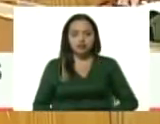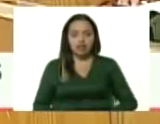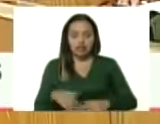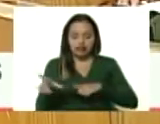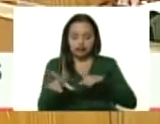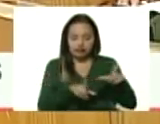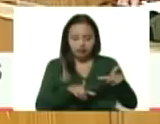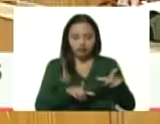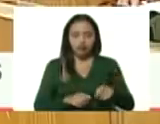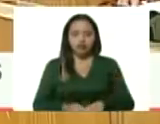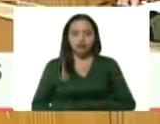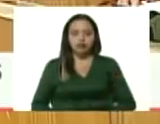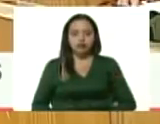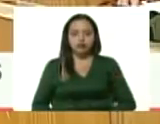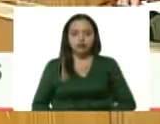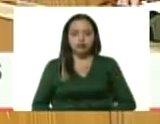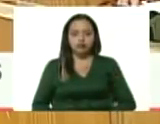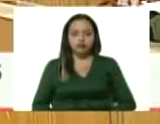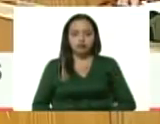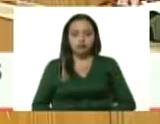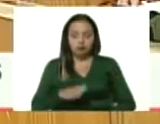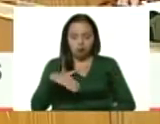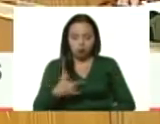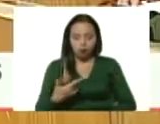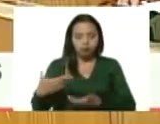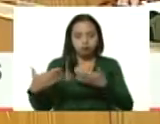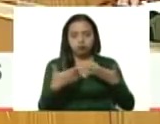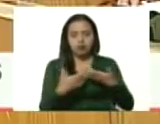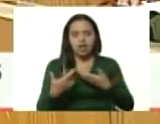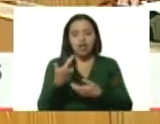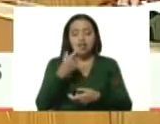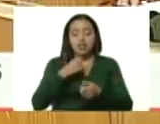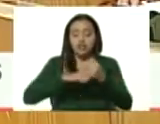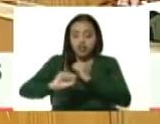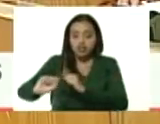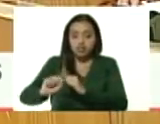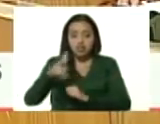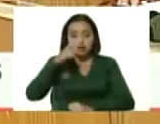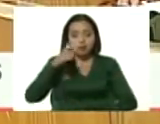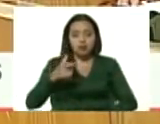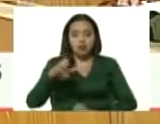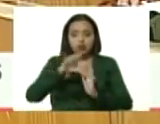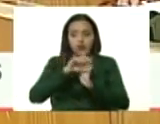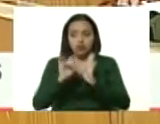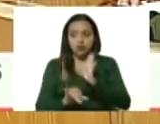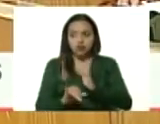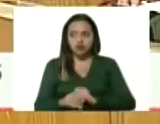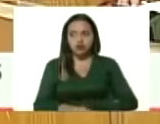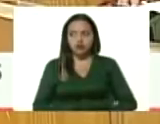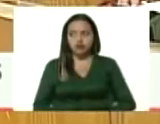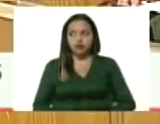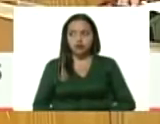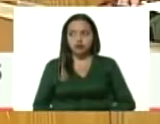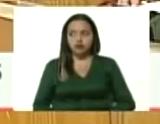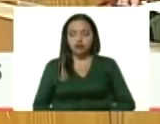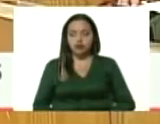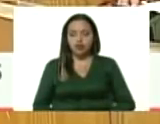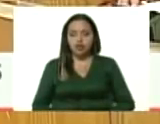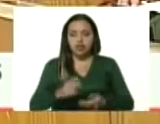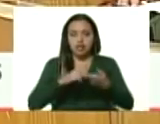alistados, prestos para el combate y la defensa de la patria, la constitución y la paz del